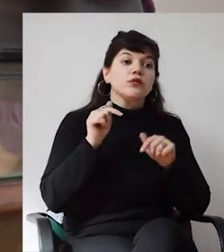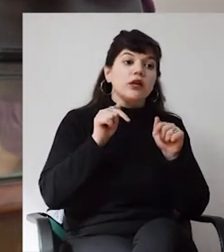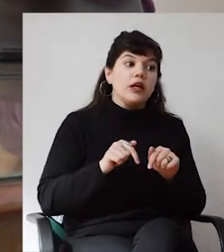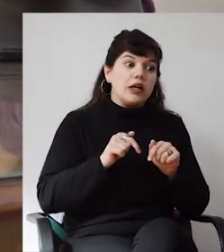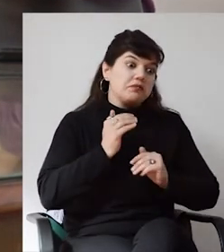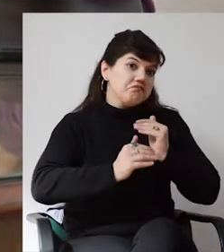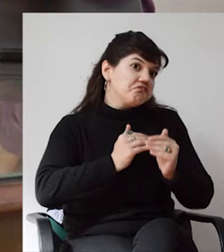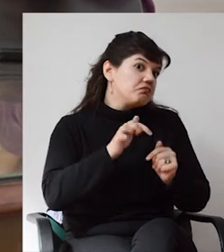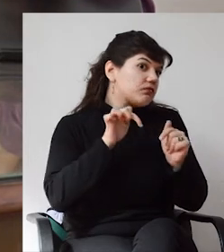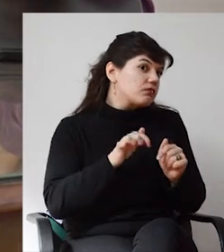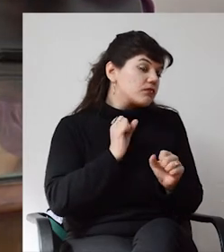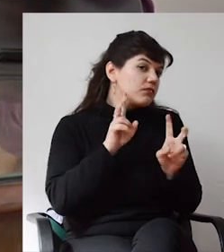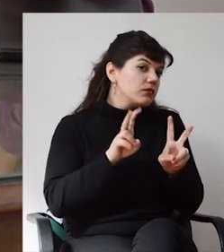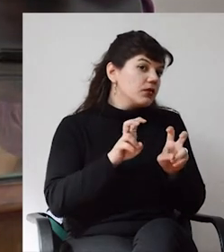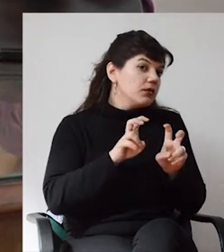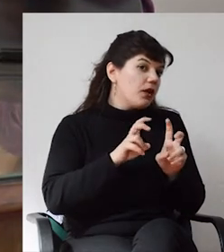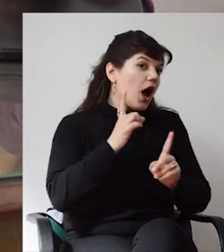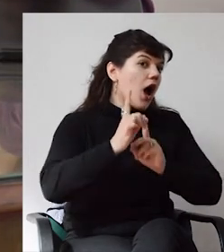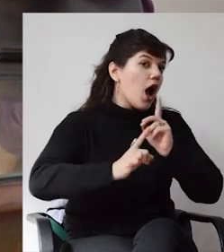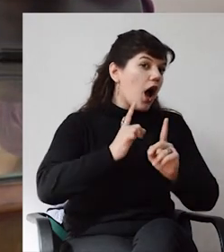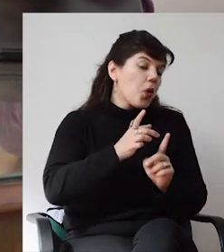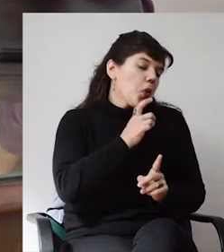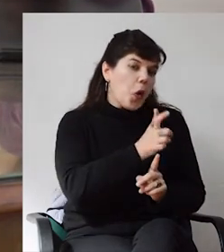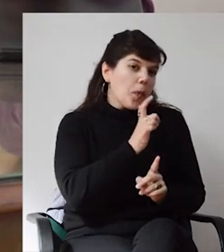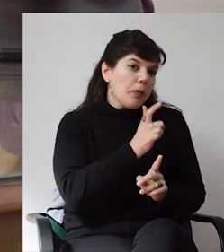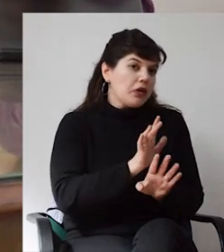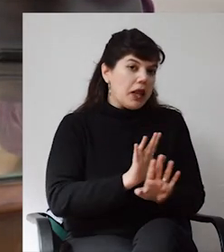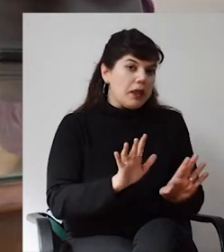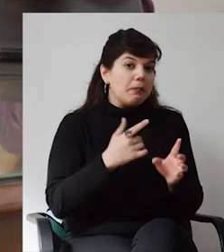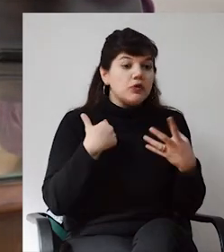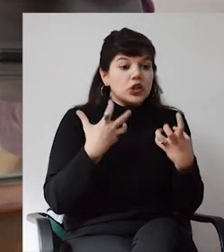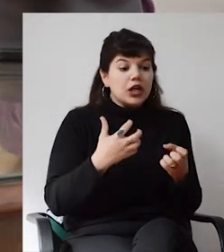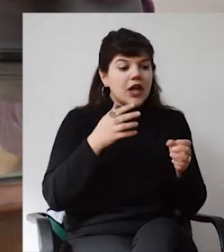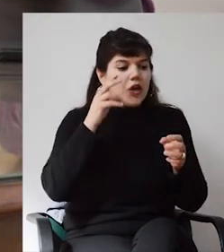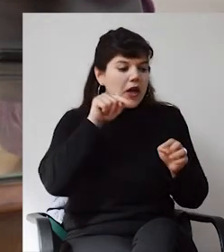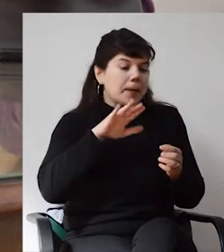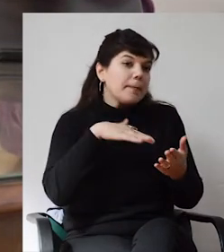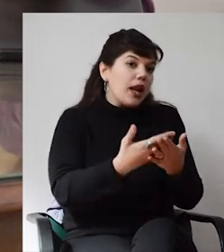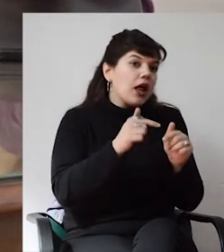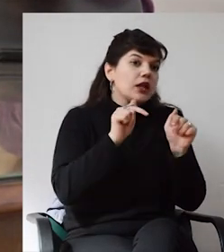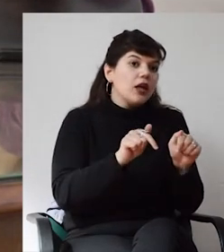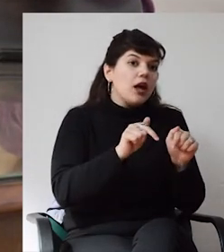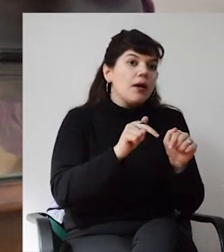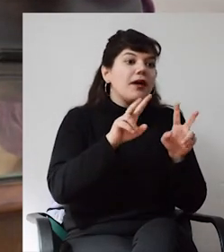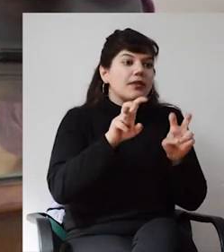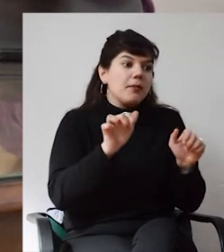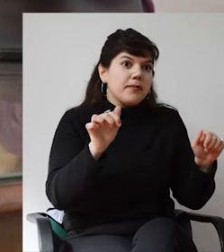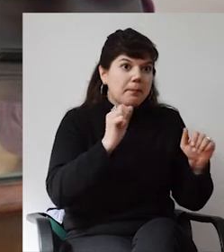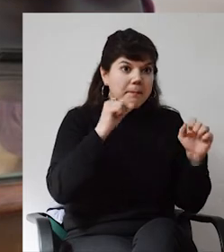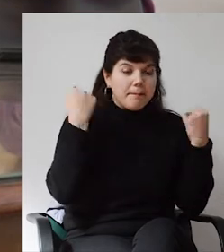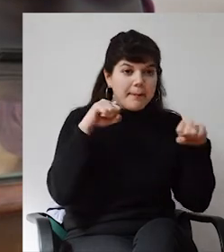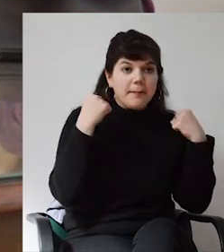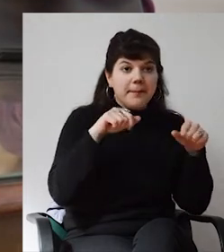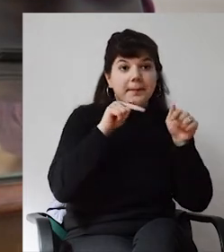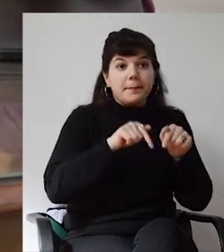En función de esto, algunos comentarios. Nosotros, los lineamientos que estamos planteando para